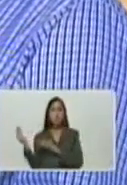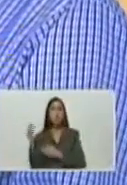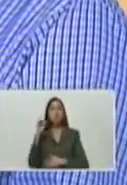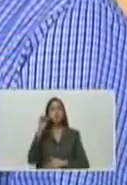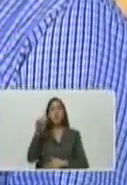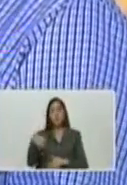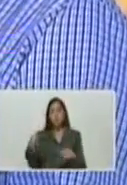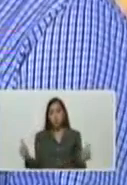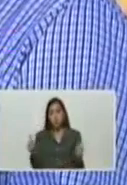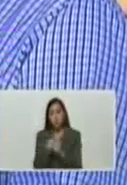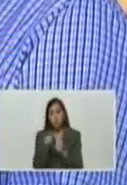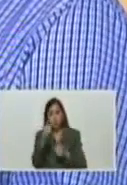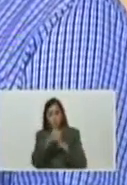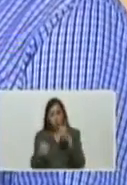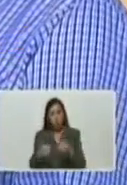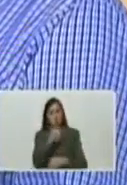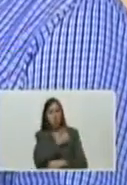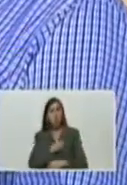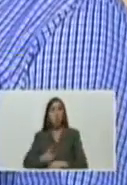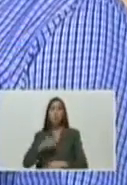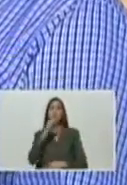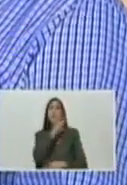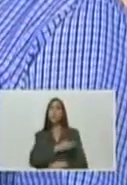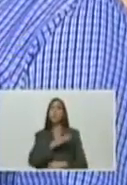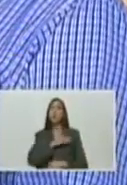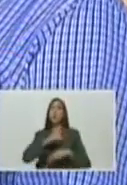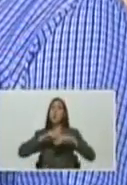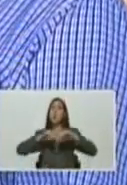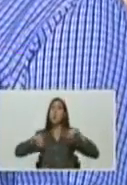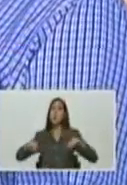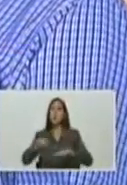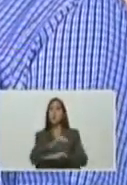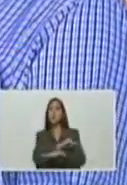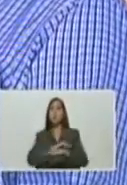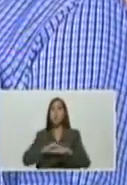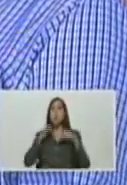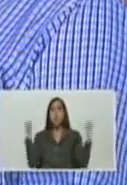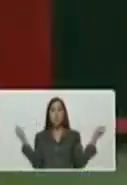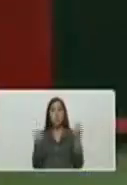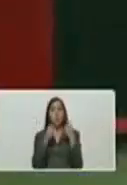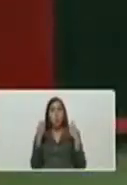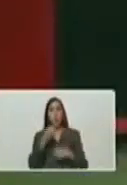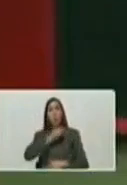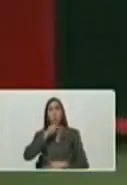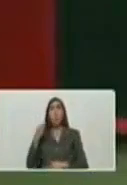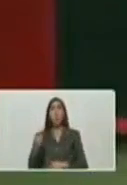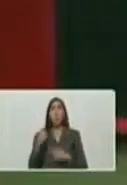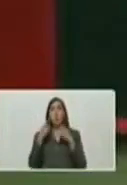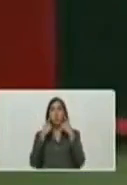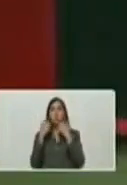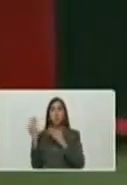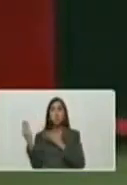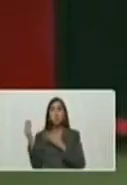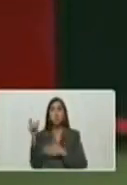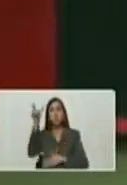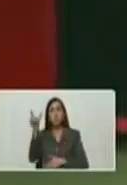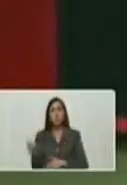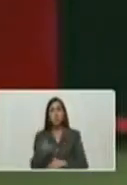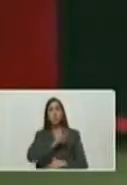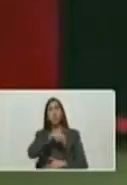el vicepresidente del Socialismo Territorial, ministro del Poder Popular para la Juventud, Mervin